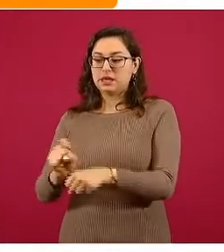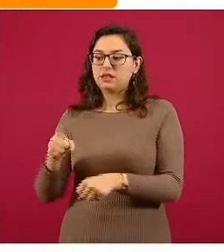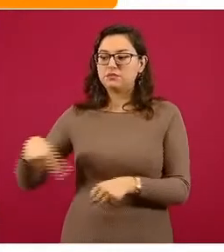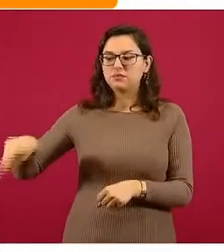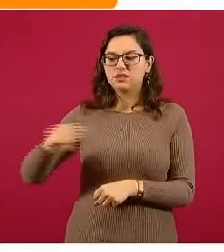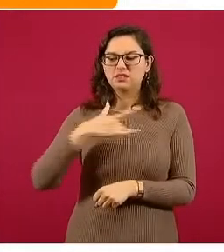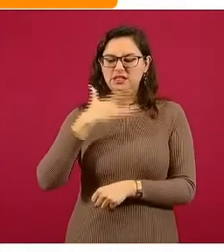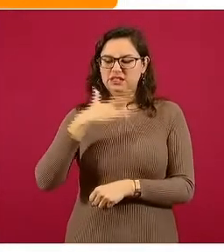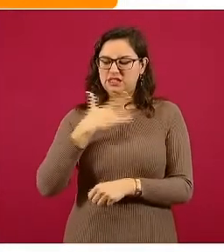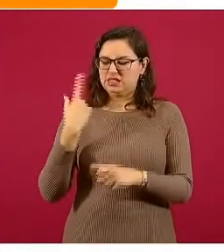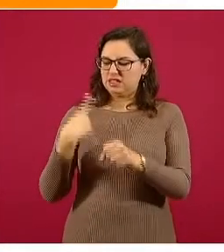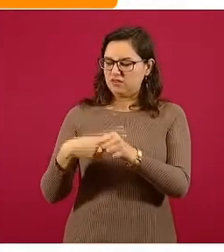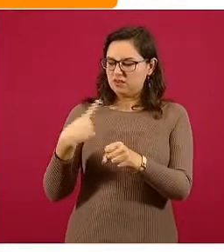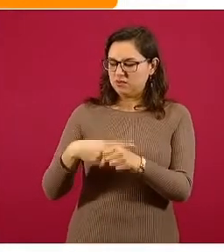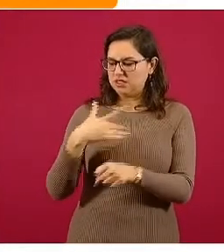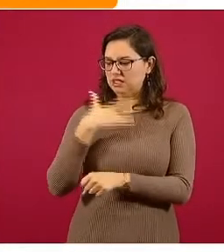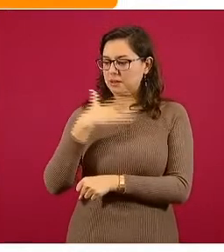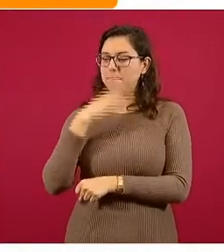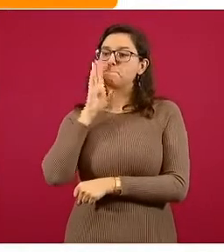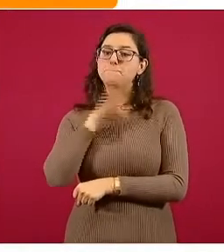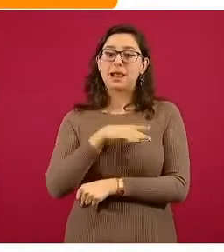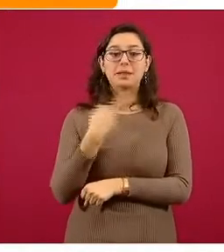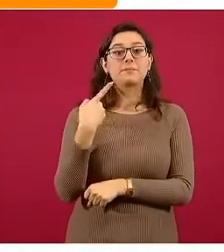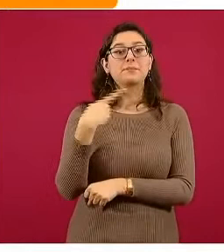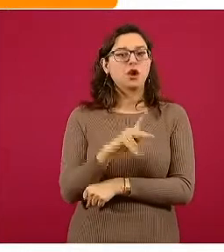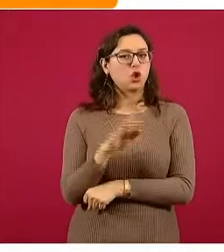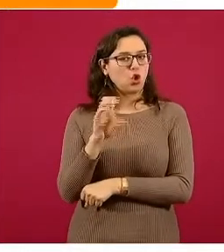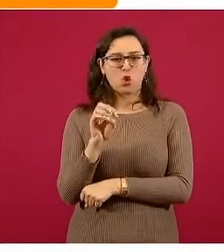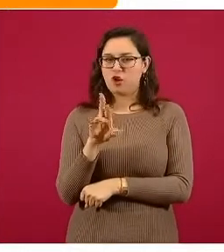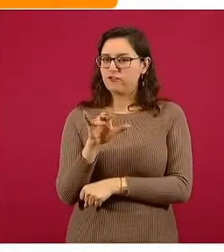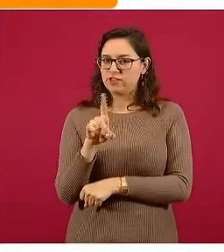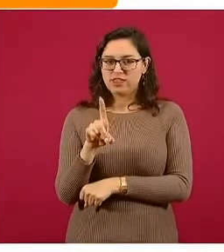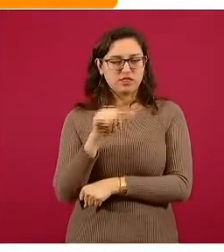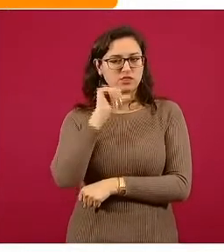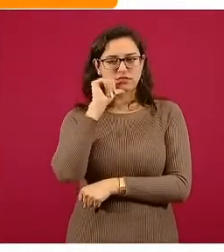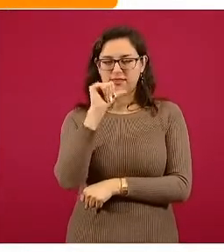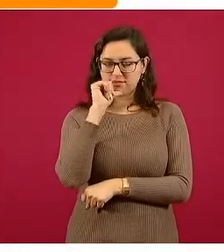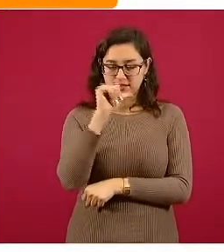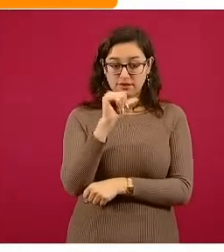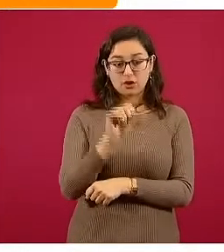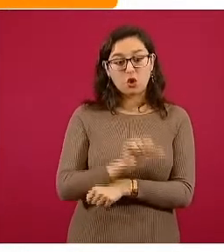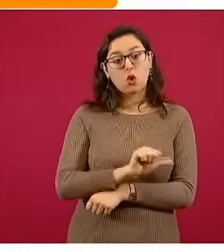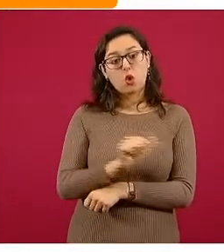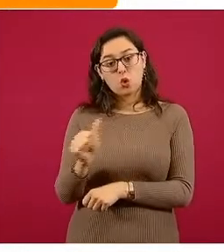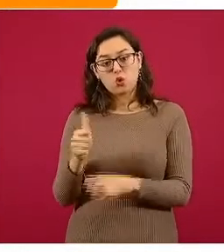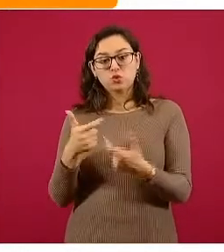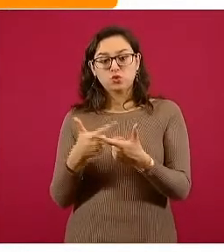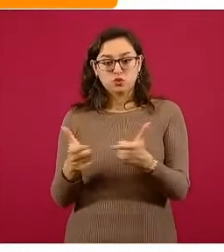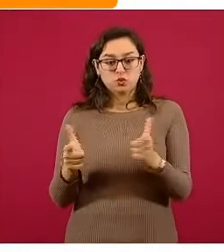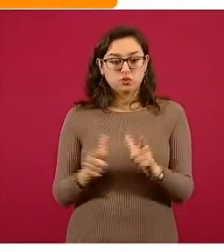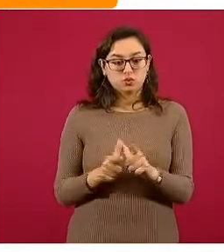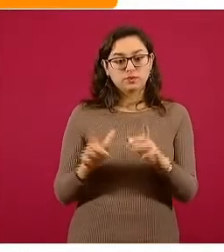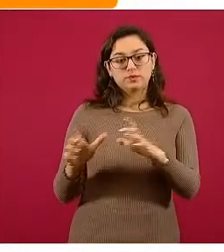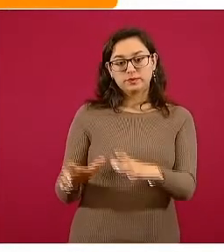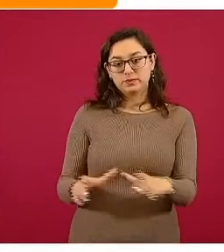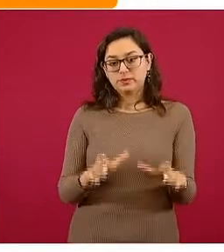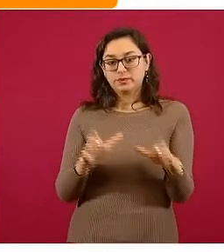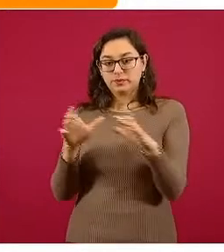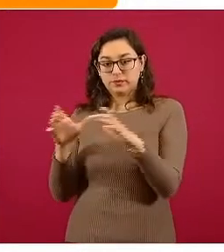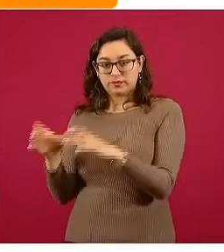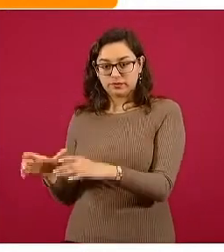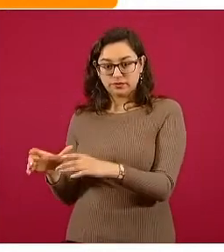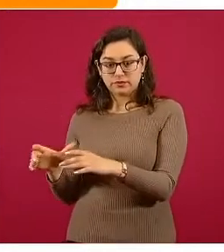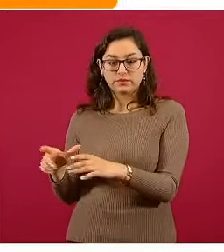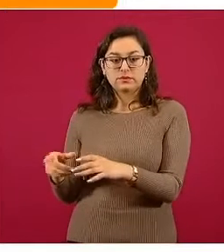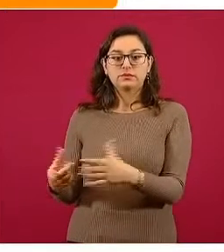que iniciaron con la enfermedad. Otro grupo importante que siempre identificamos es el que está graficado